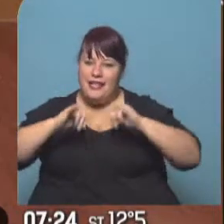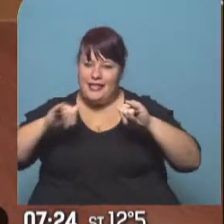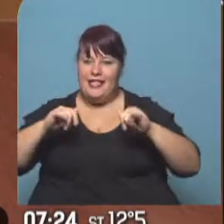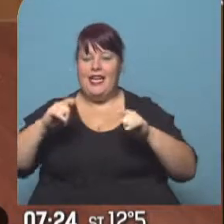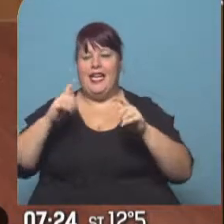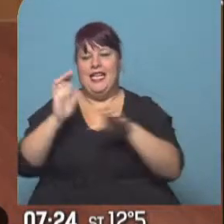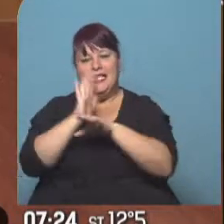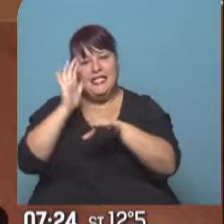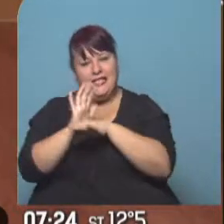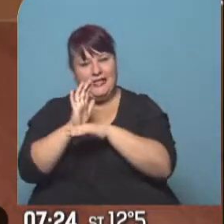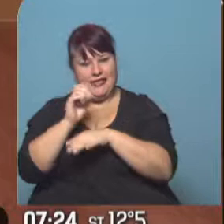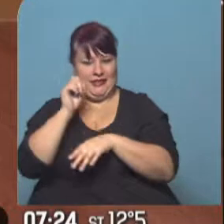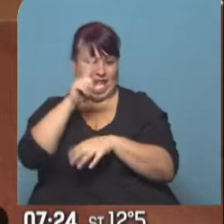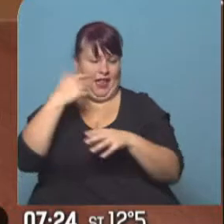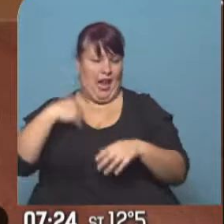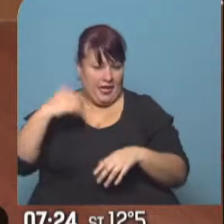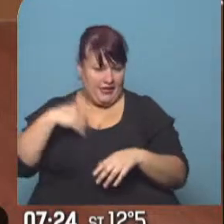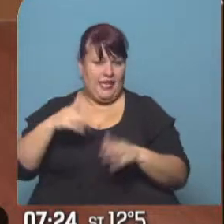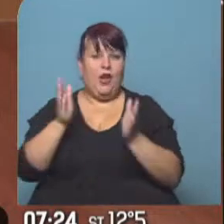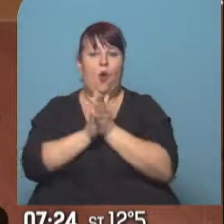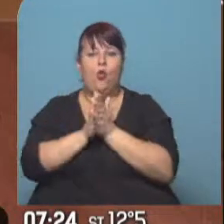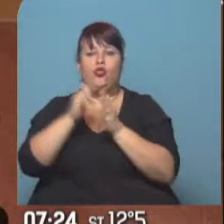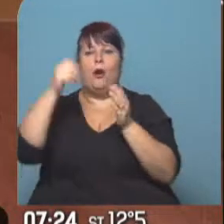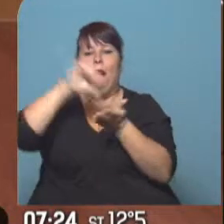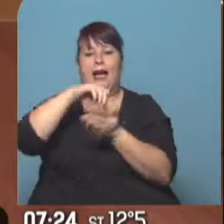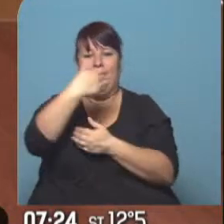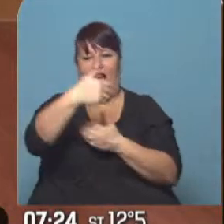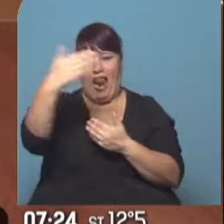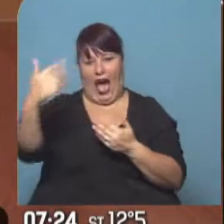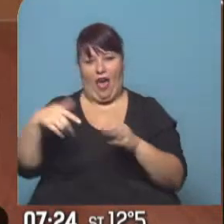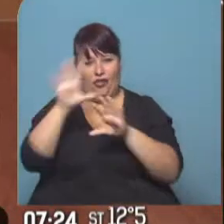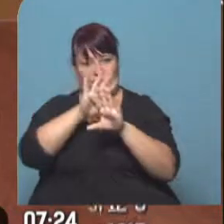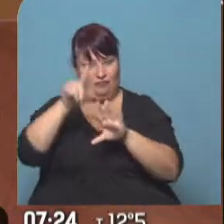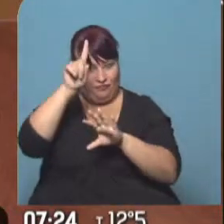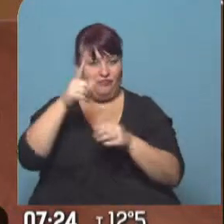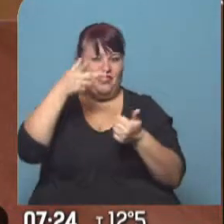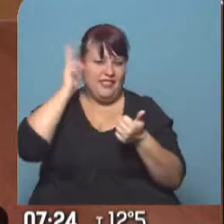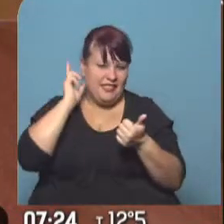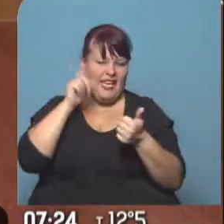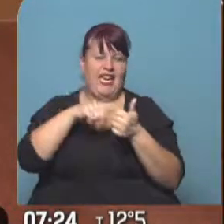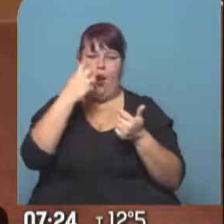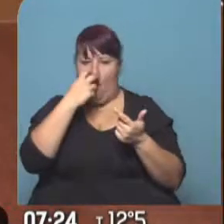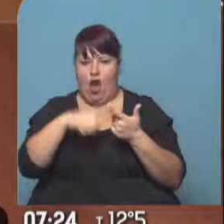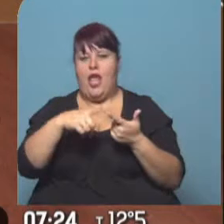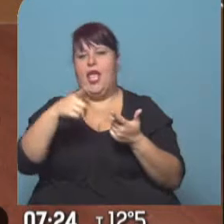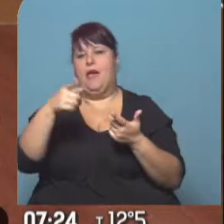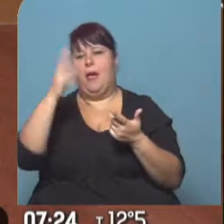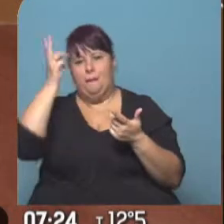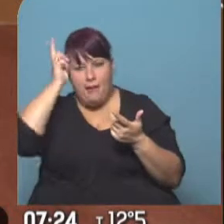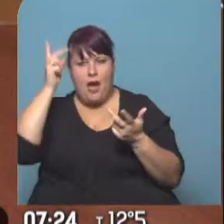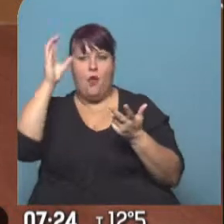la cinematografía de la Argentina con la de sus países vecinos de la región andina, esto es Chile, Bolivia,